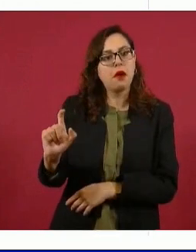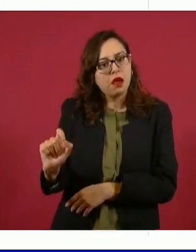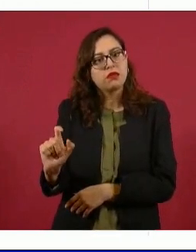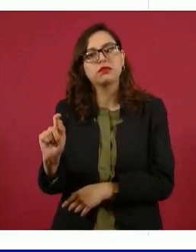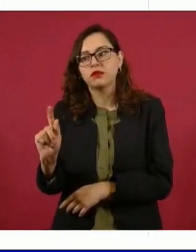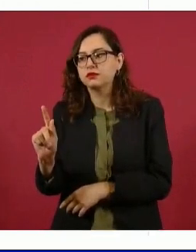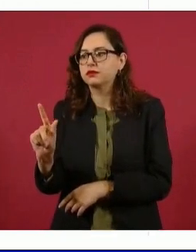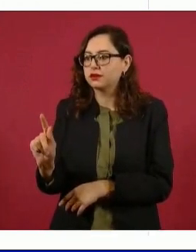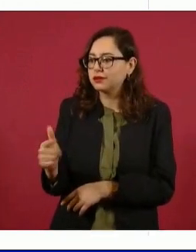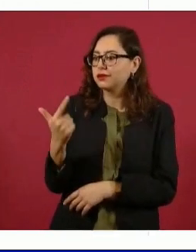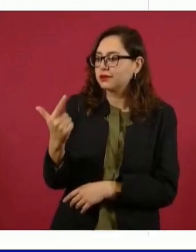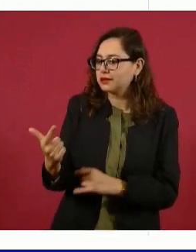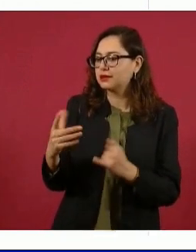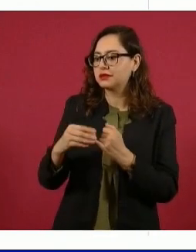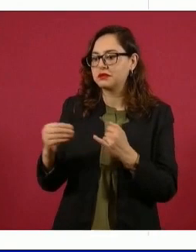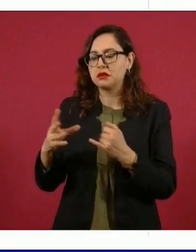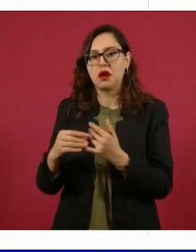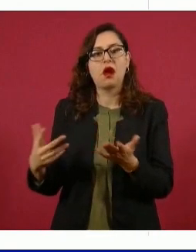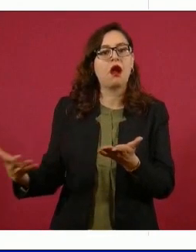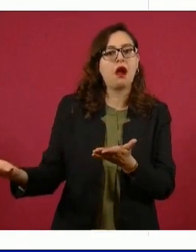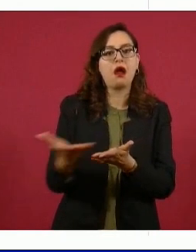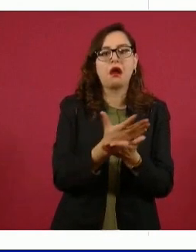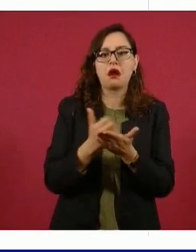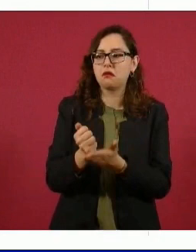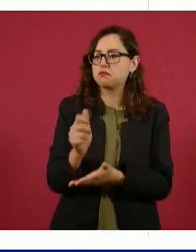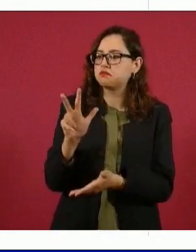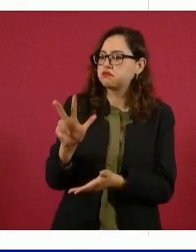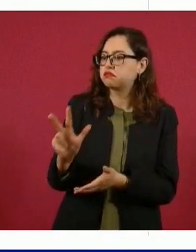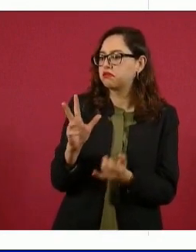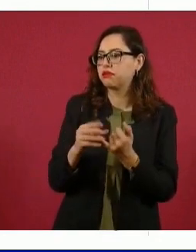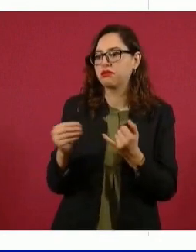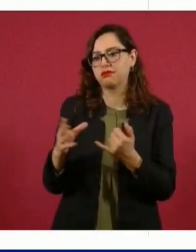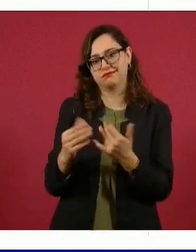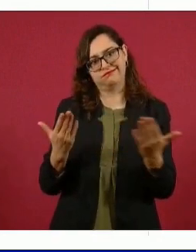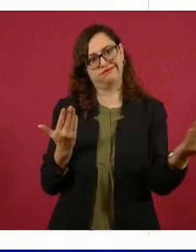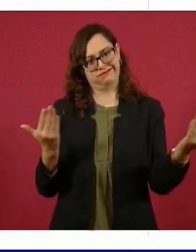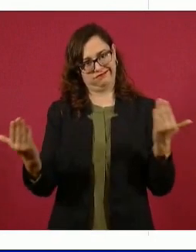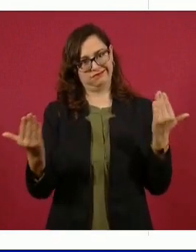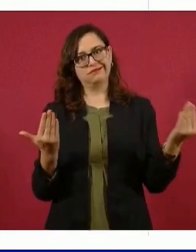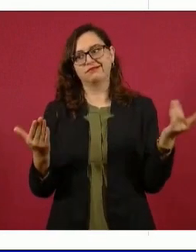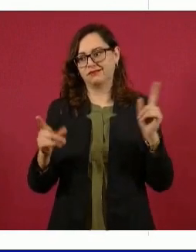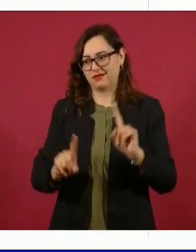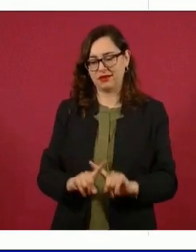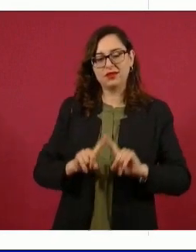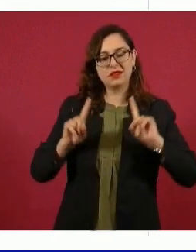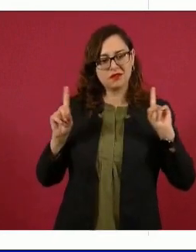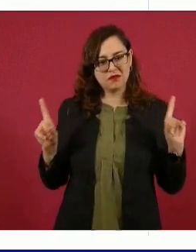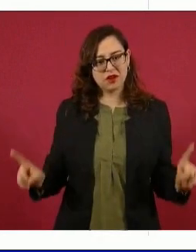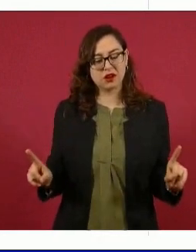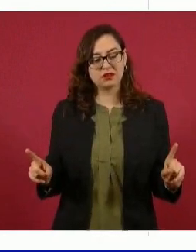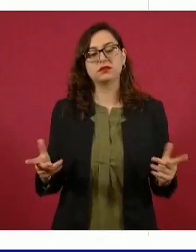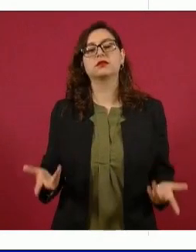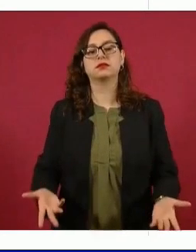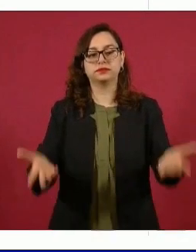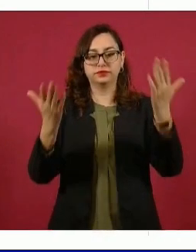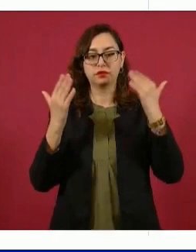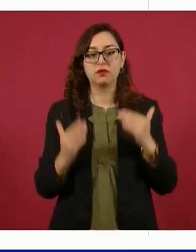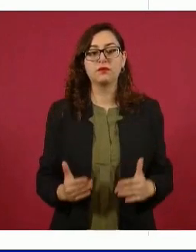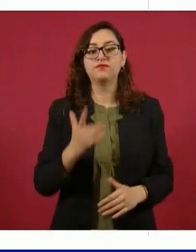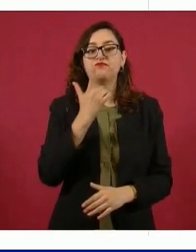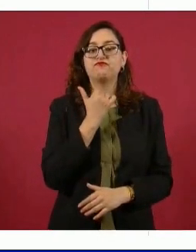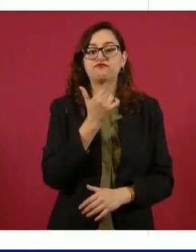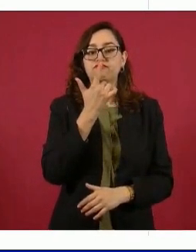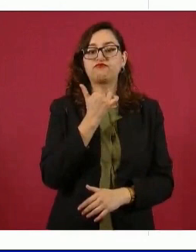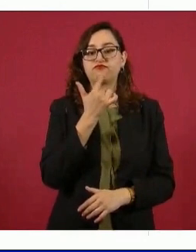pesos con 77 centavos. Vamos ahora a la premium, en donde franquicia Pemex en Cuauhtémoc,